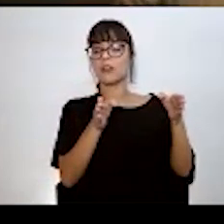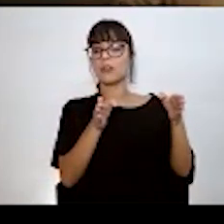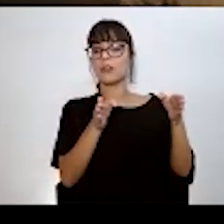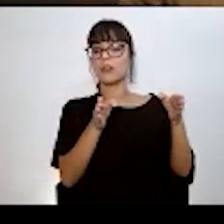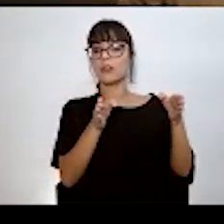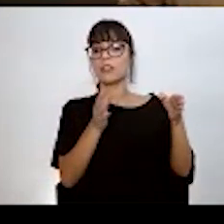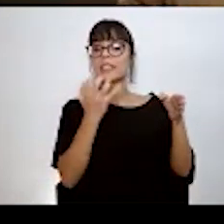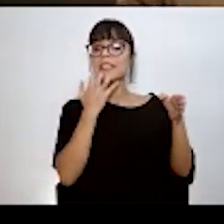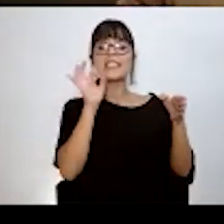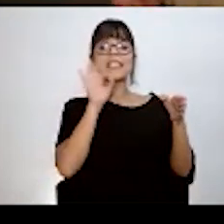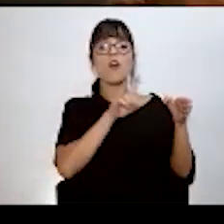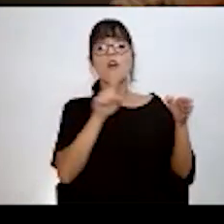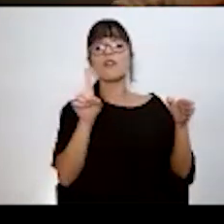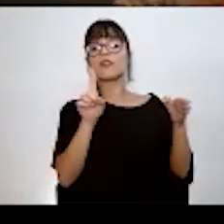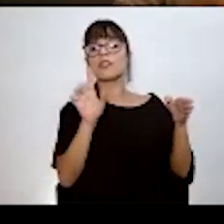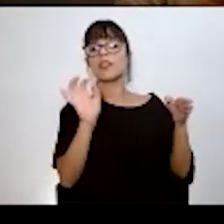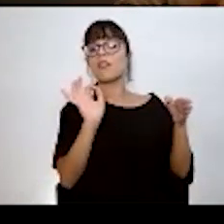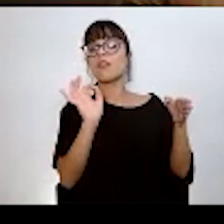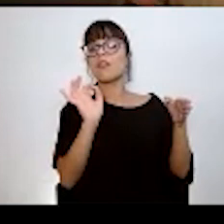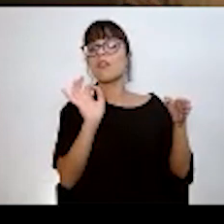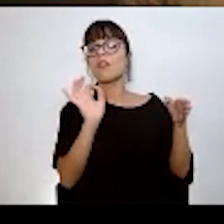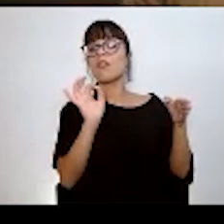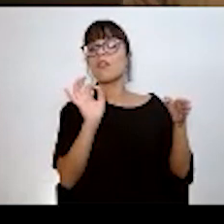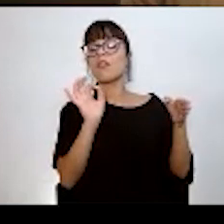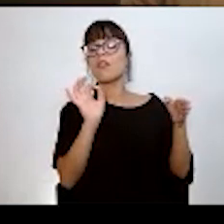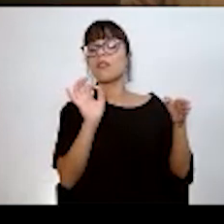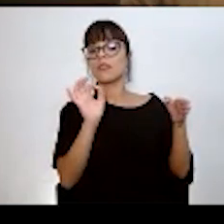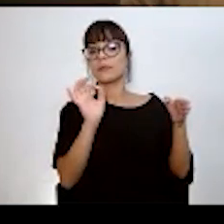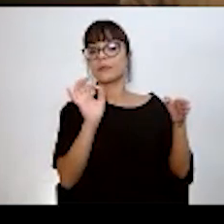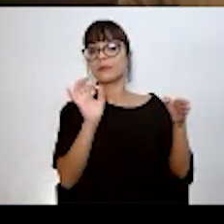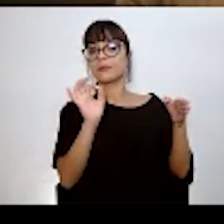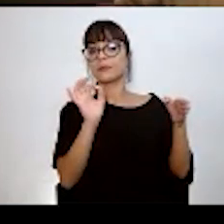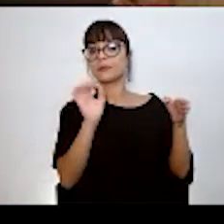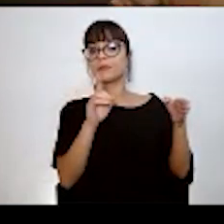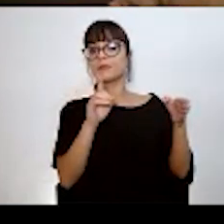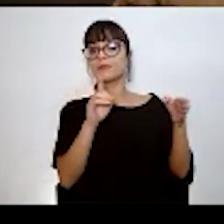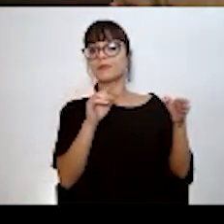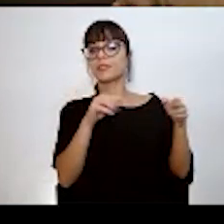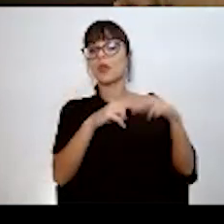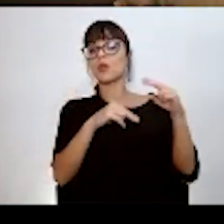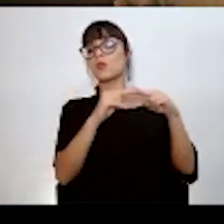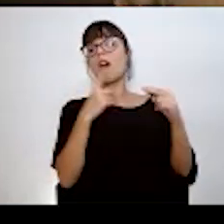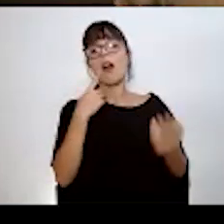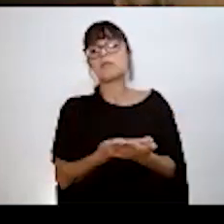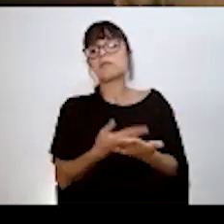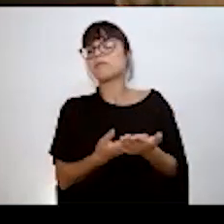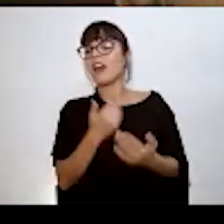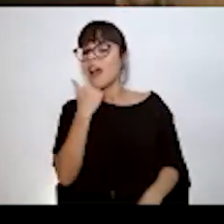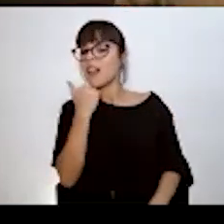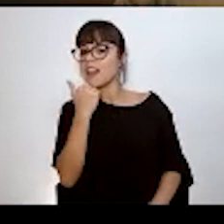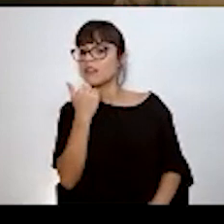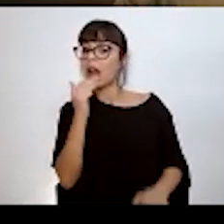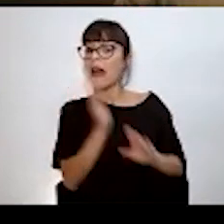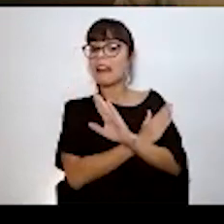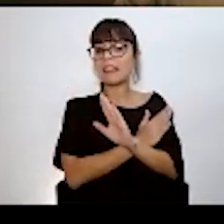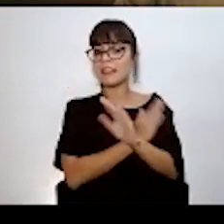Si son del siglo XI o tenemos antecedentes de ese tipo de construcciones. No tenemos antecedentes